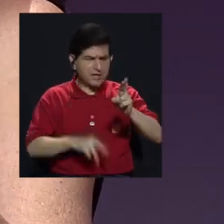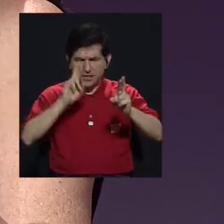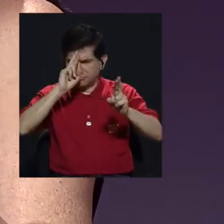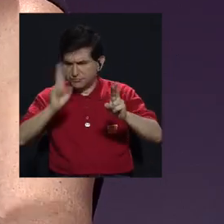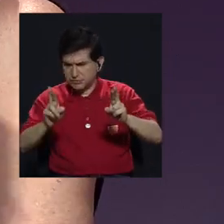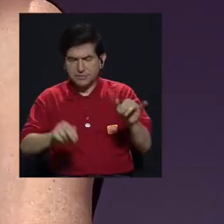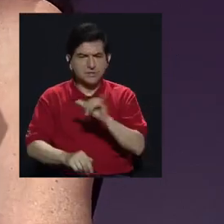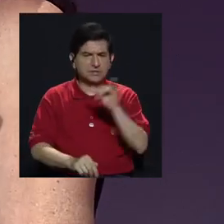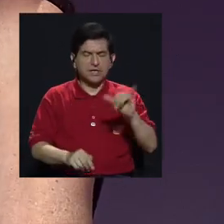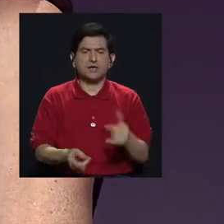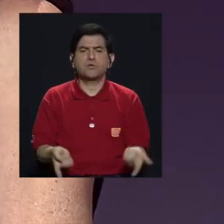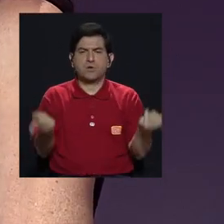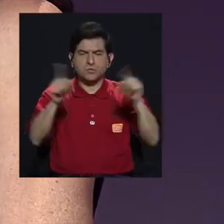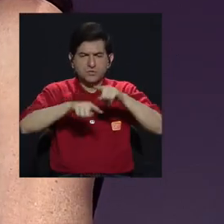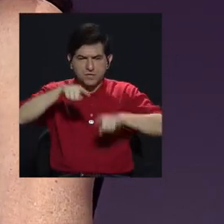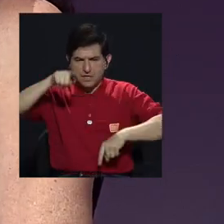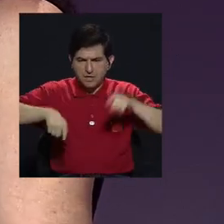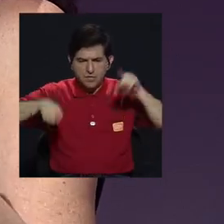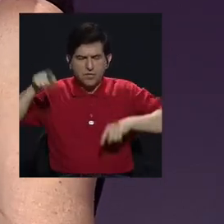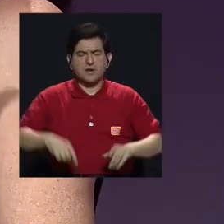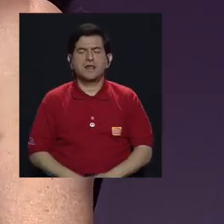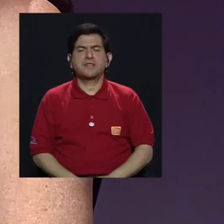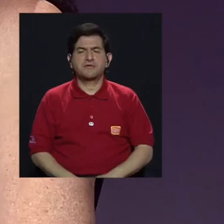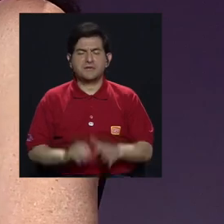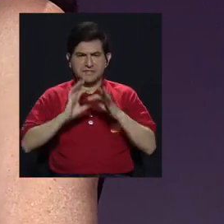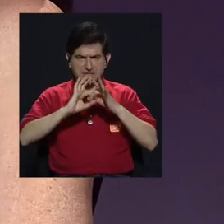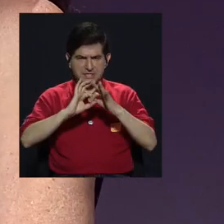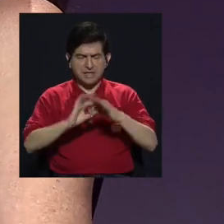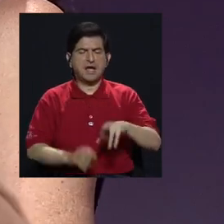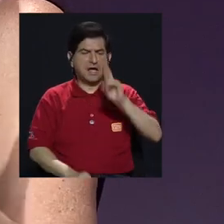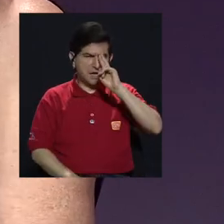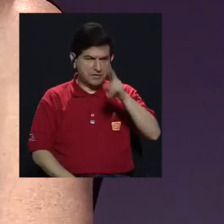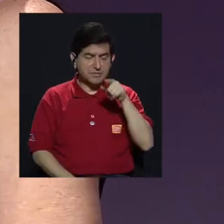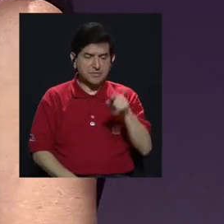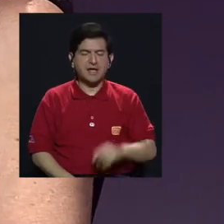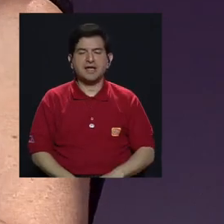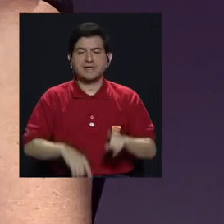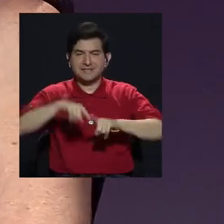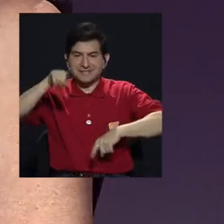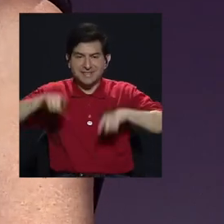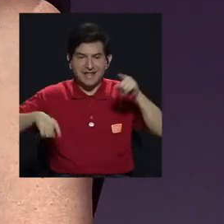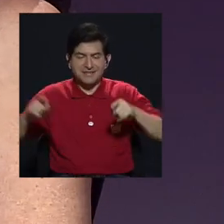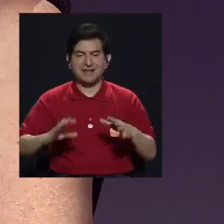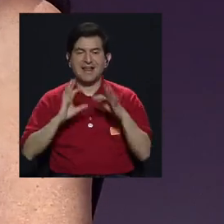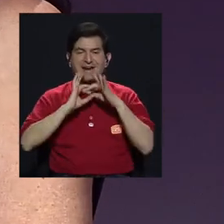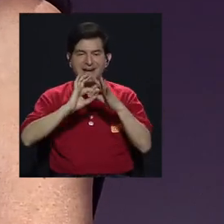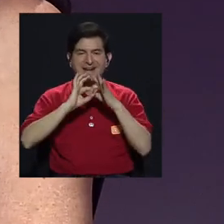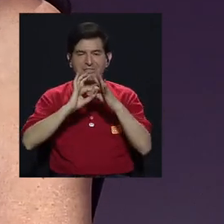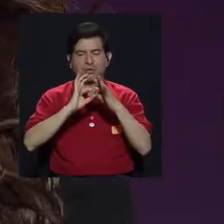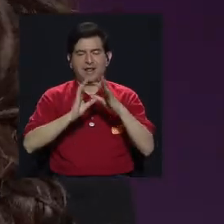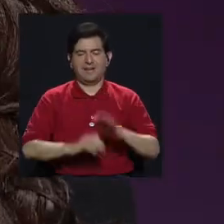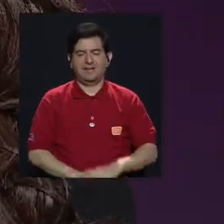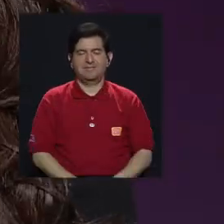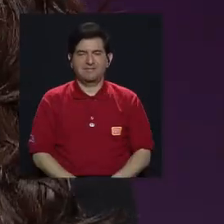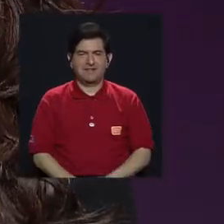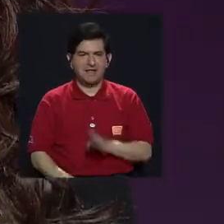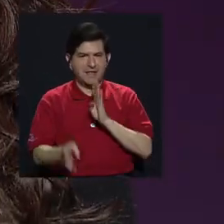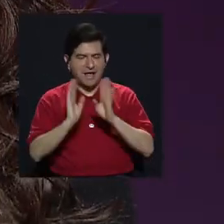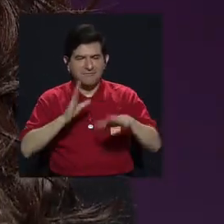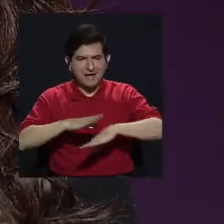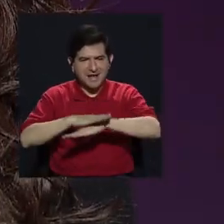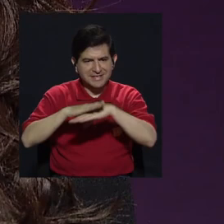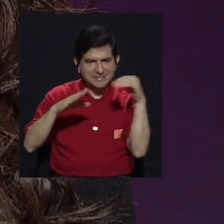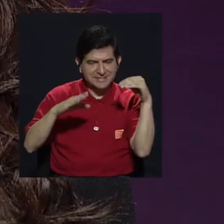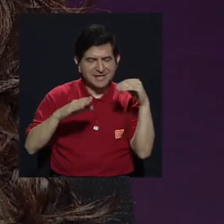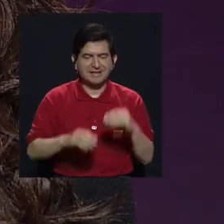respetuosa, así como lo ha sido con la diversidad sexual, empezar a ser respetuosa de esta diversidad también de relaciones. Ahí hablando de salirse